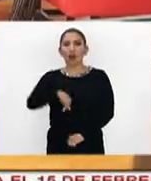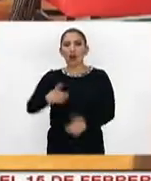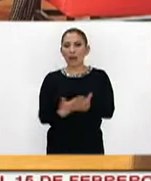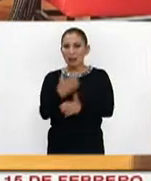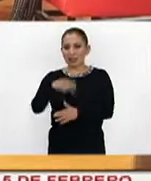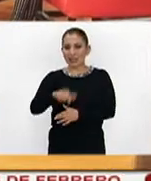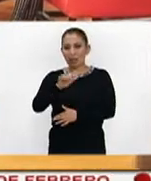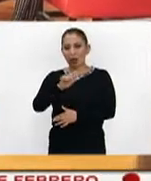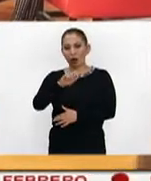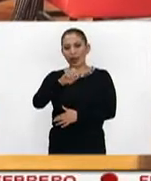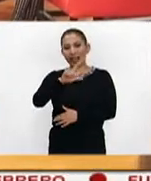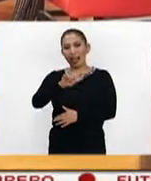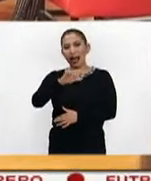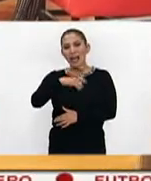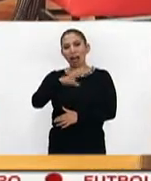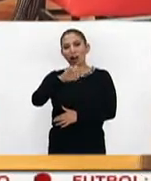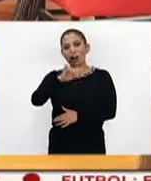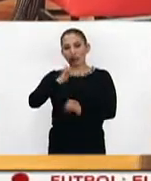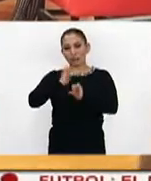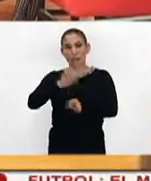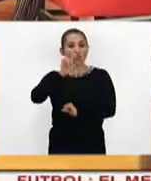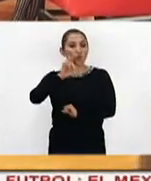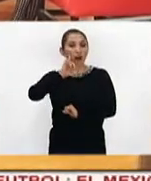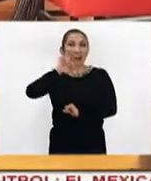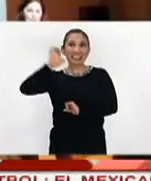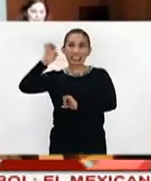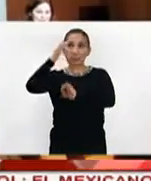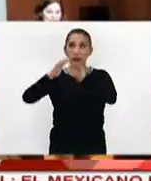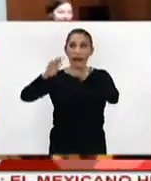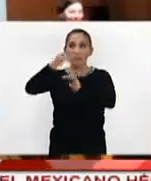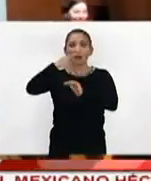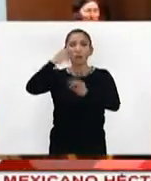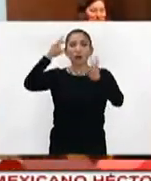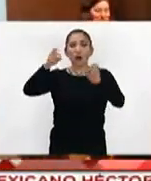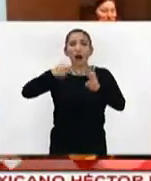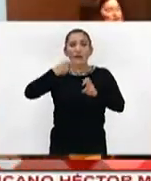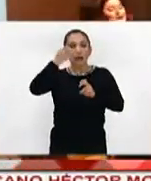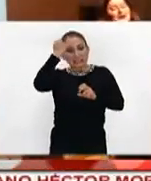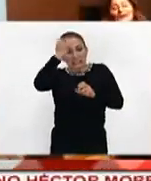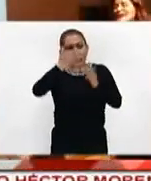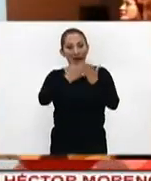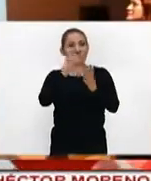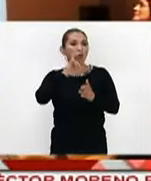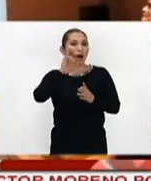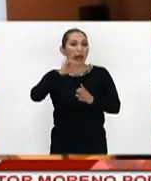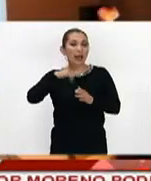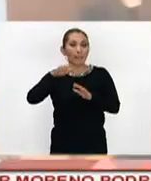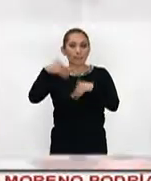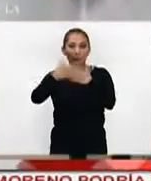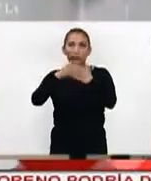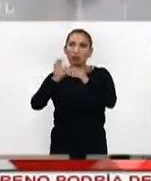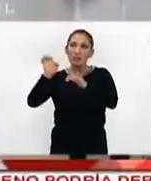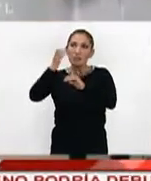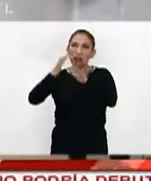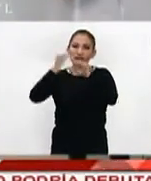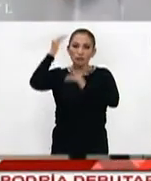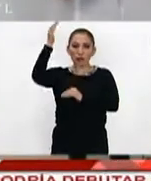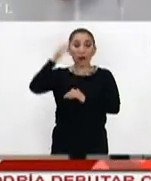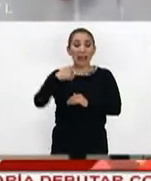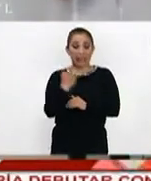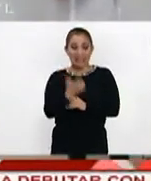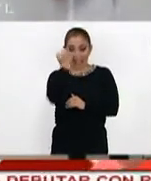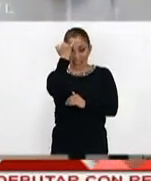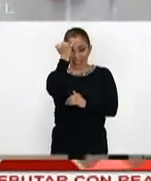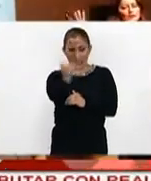Esta mañana, Aurea Carolina Gallardo, mentora de Mujeres al Espacio, nos habló sobre la iniciativa Mujeres hacia el Espacio. Esta